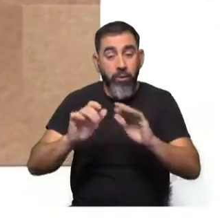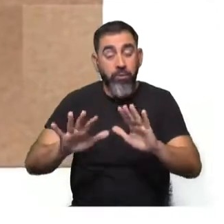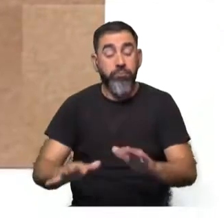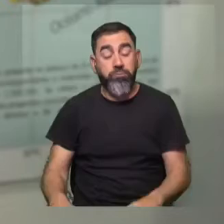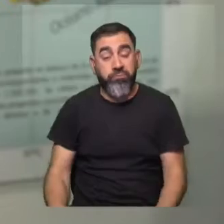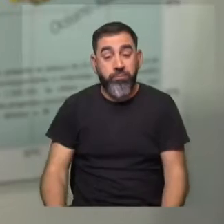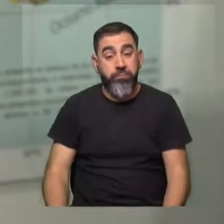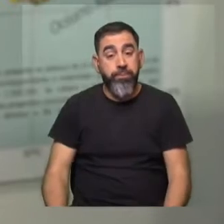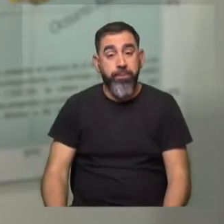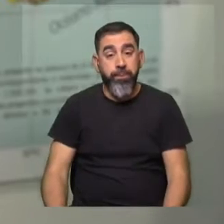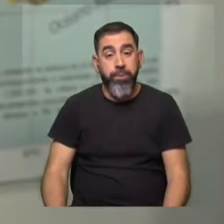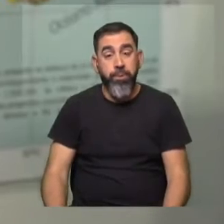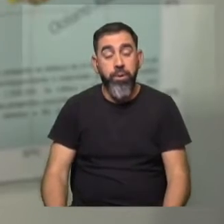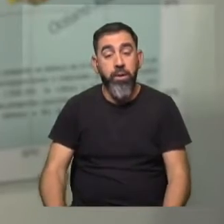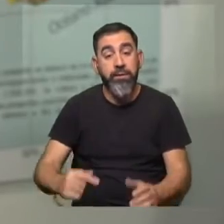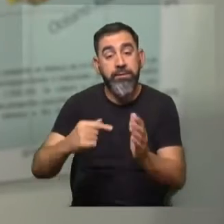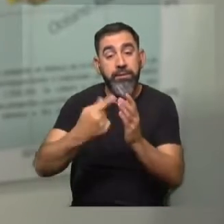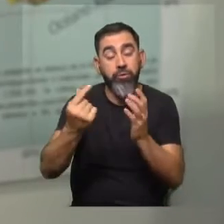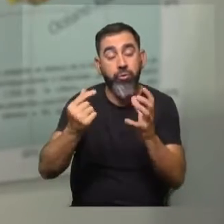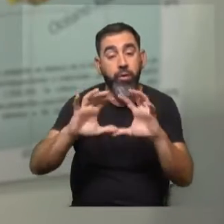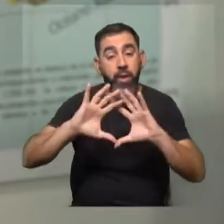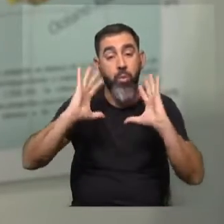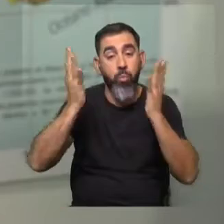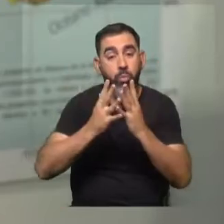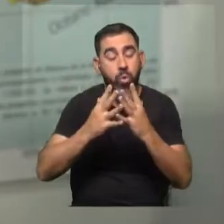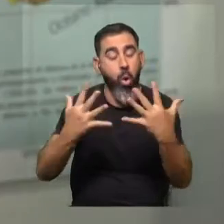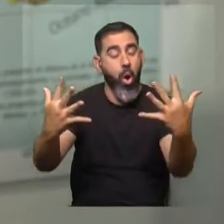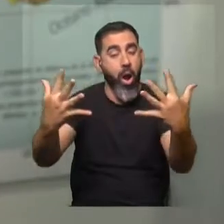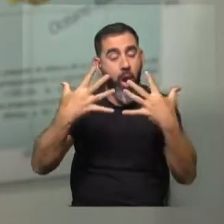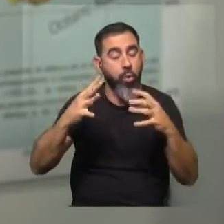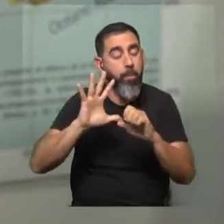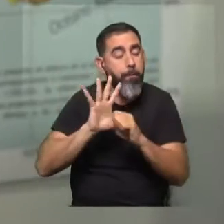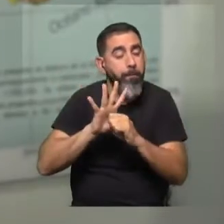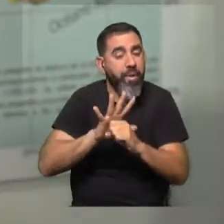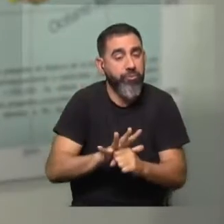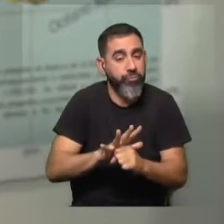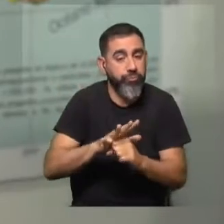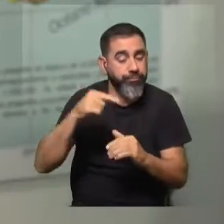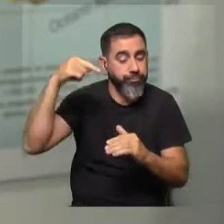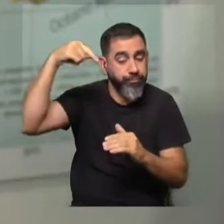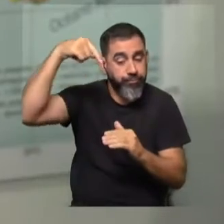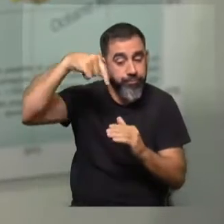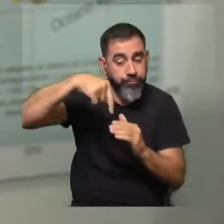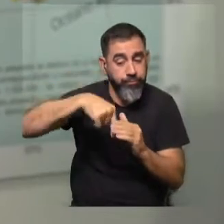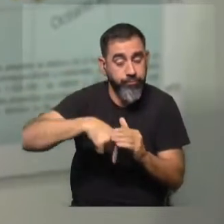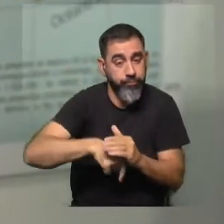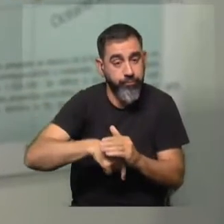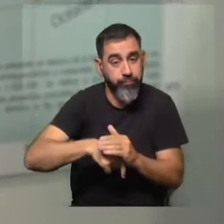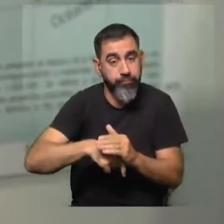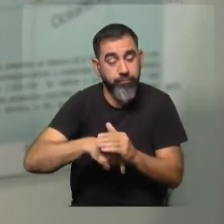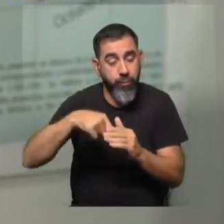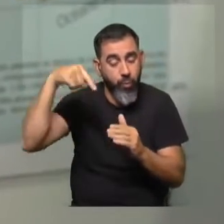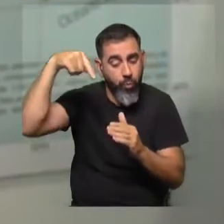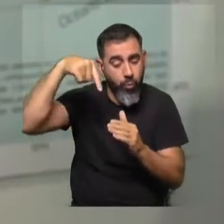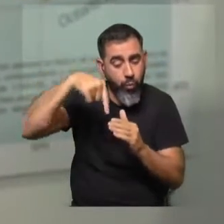tipo. Bueno, el centro de la Tierra se encuentra a altas temperaturas y presiones, y a medida que uno profundiza y se acerca más y